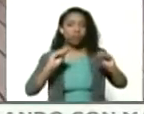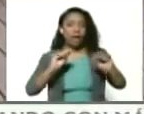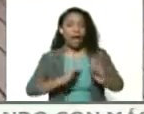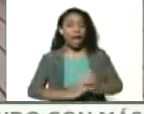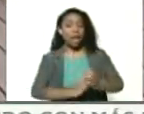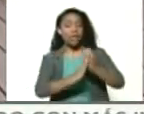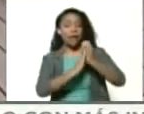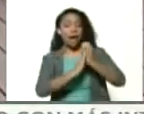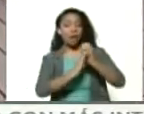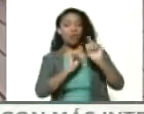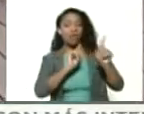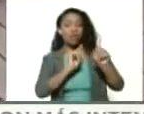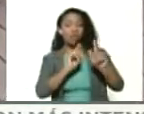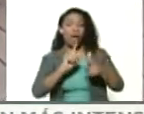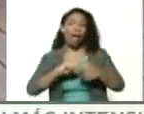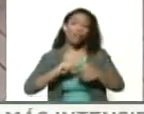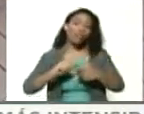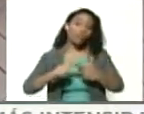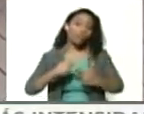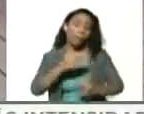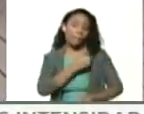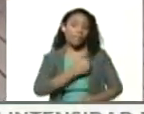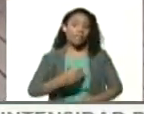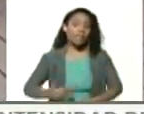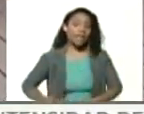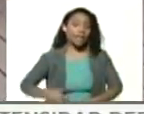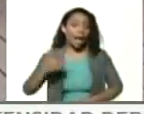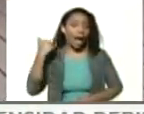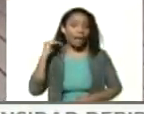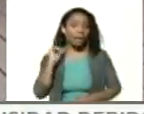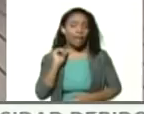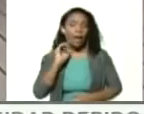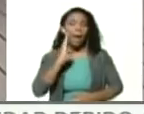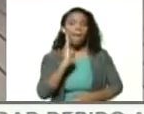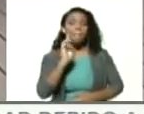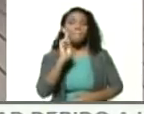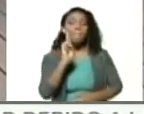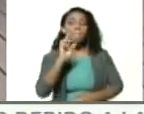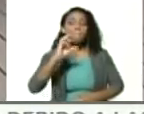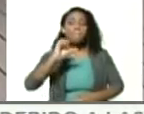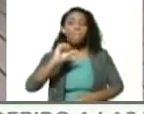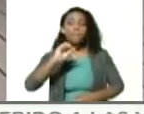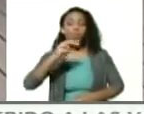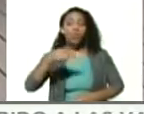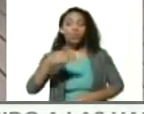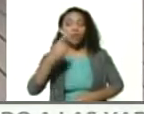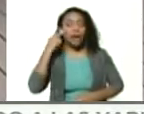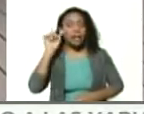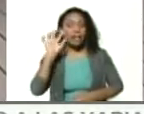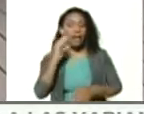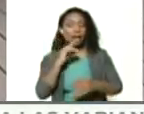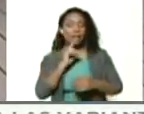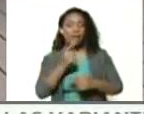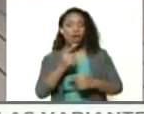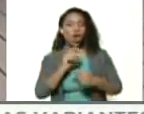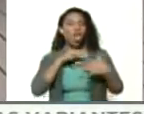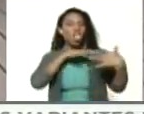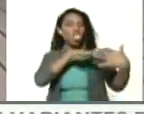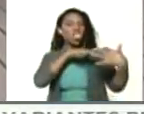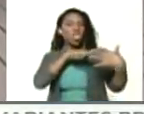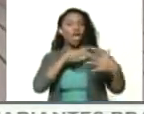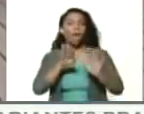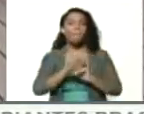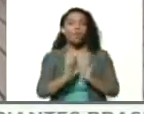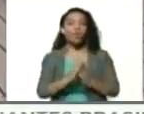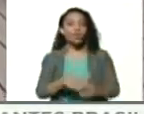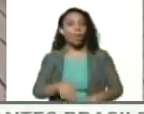de su entonces presidente George W. Bush, le declaró la guerra al mundo.